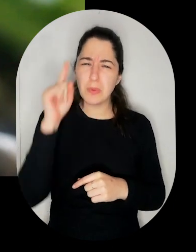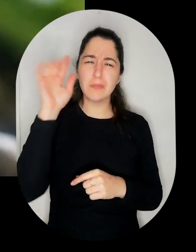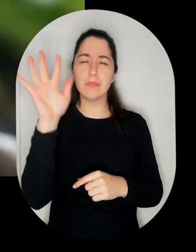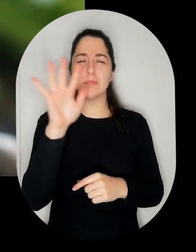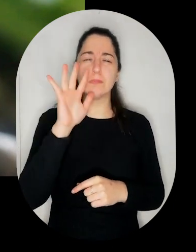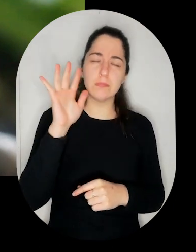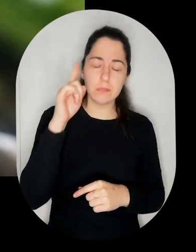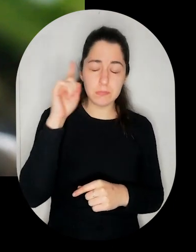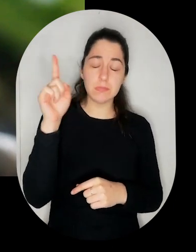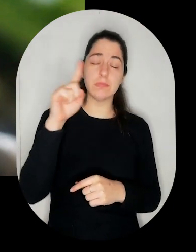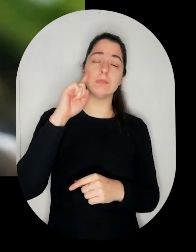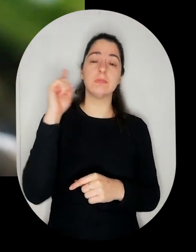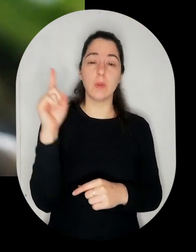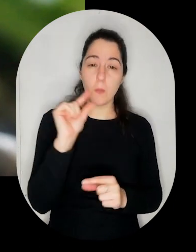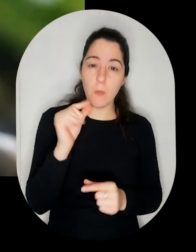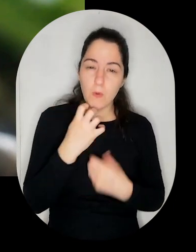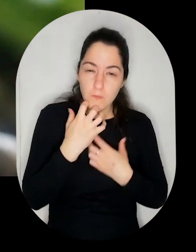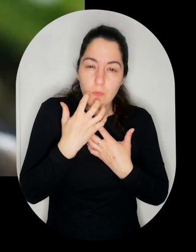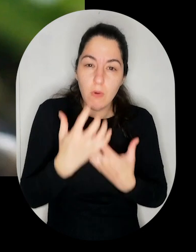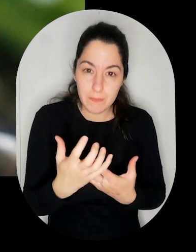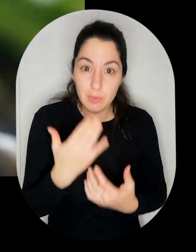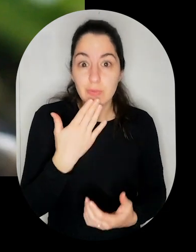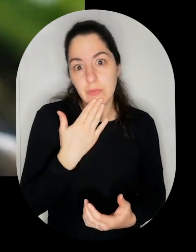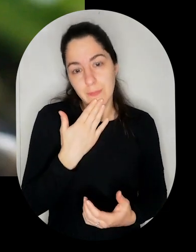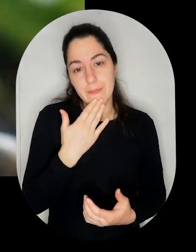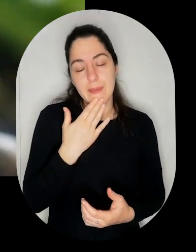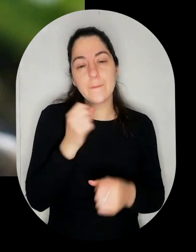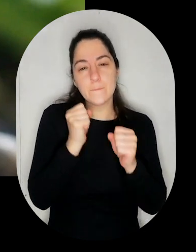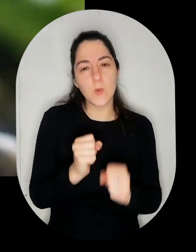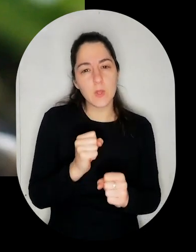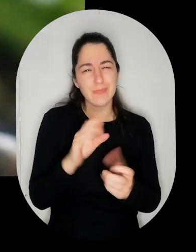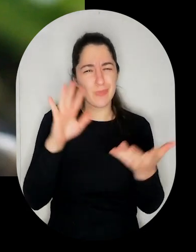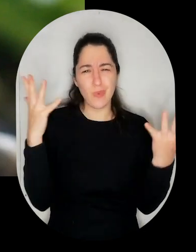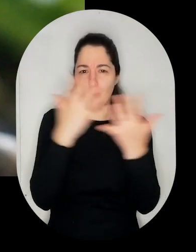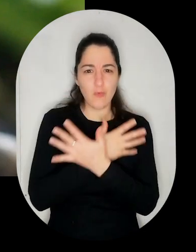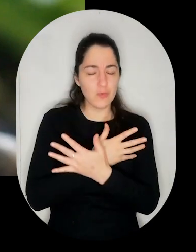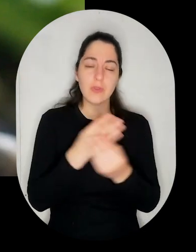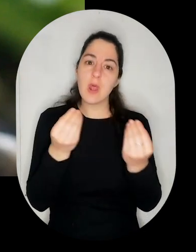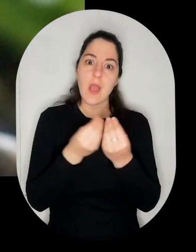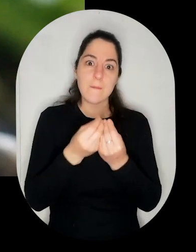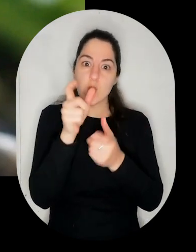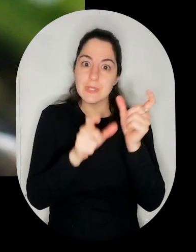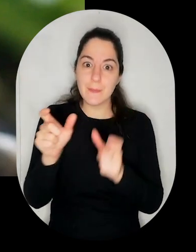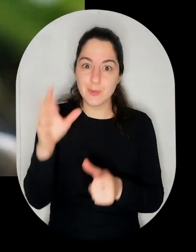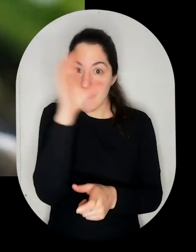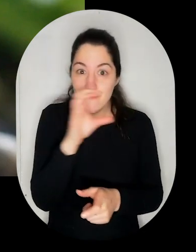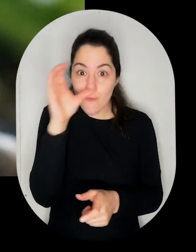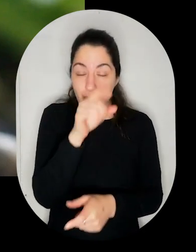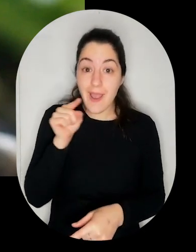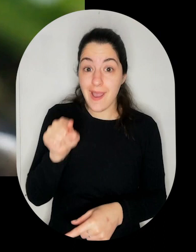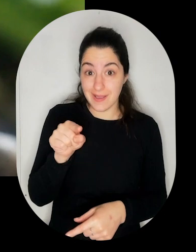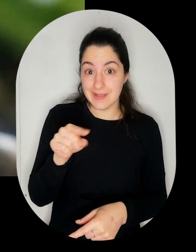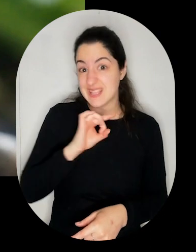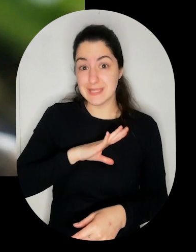meteorismo, un poco de náuseas y vómitos si se ha comido en forma previa. Podemos confundirlos con muchas especies, de hecho mucha gente busca